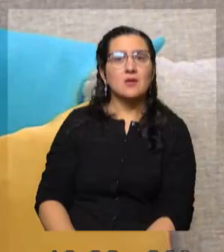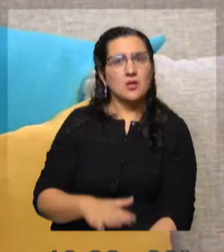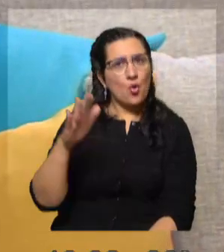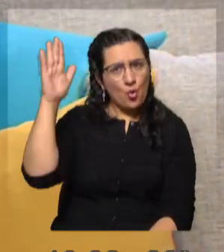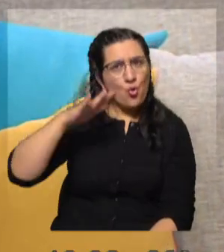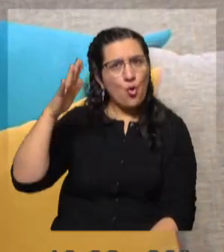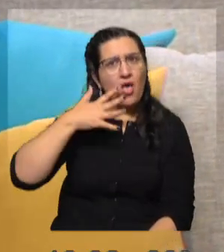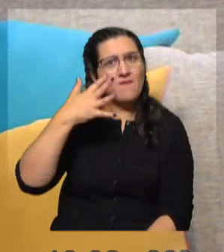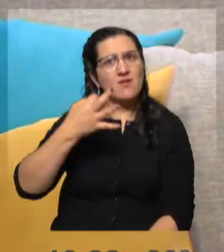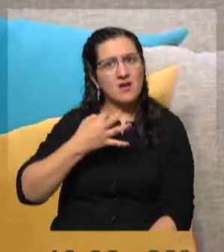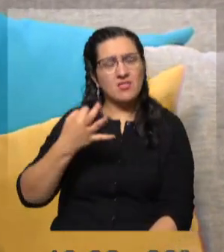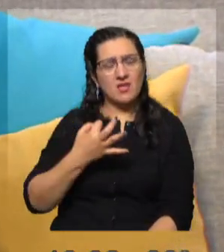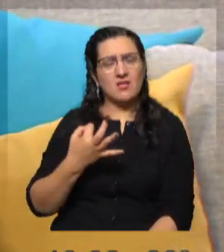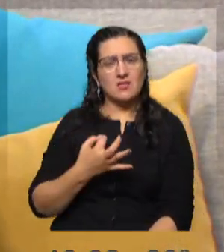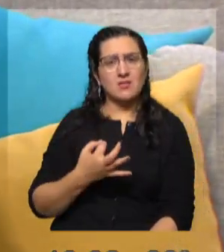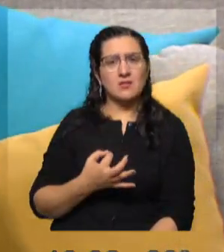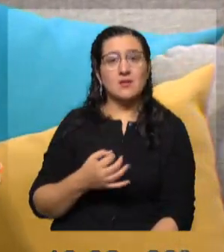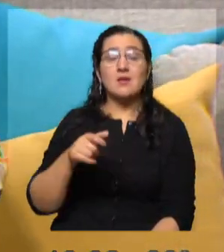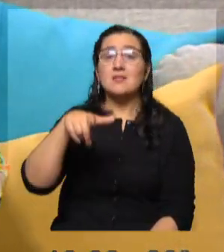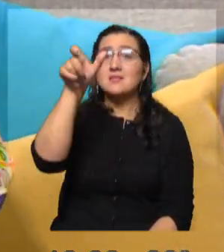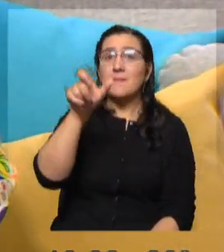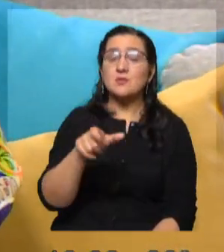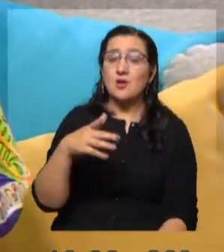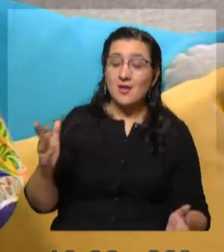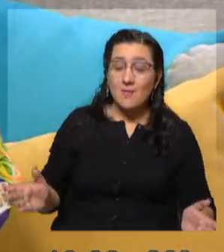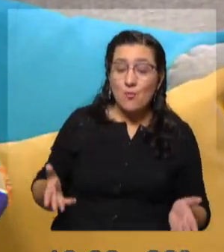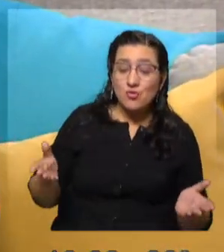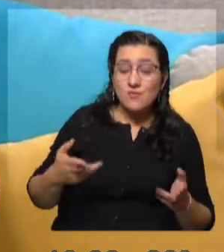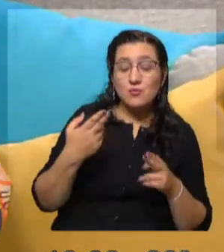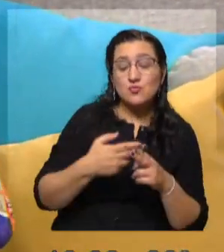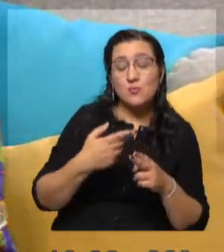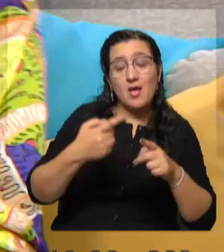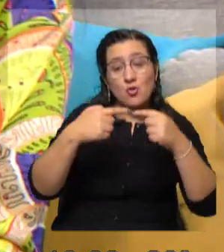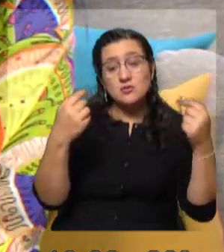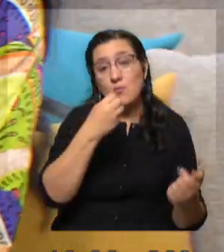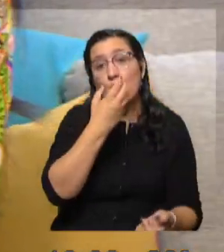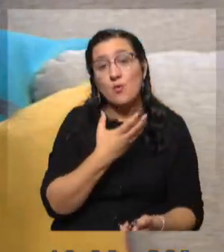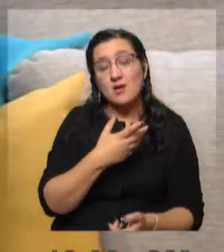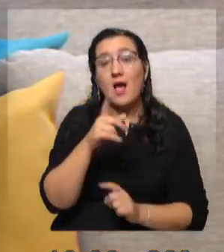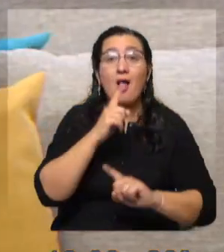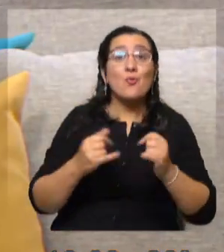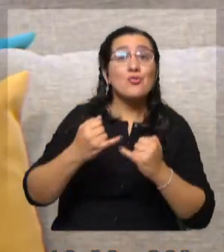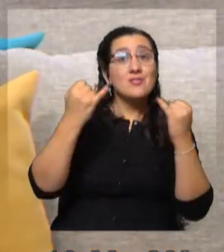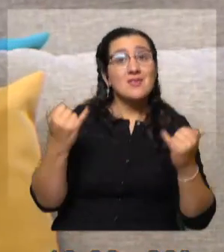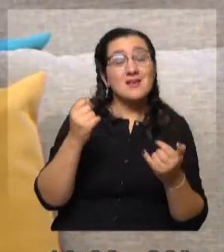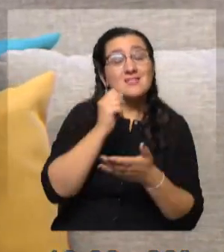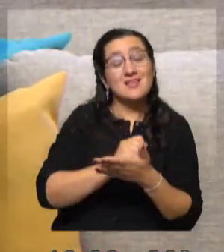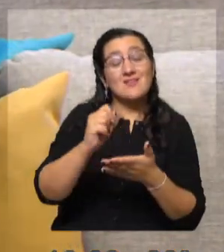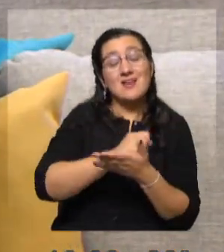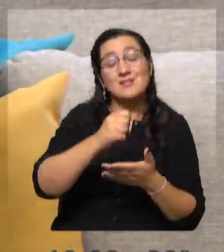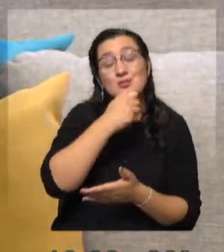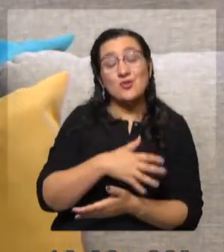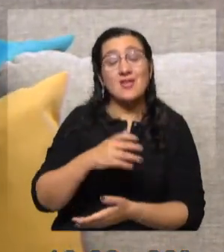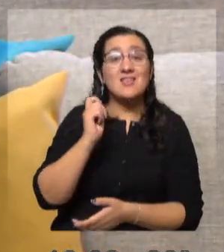contra de los grandes constructores del mundo y de esas personas que que motivan con su nombre a cosas buenas algún día se escribirá la historia se firmará la película y